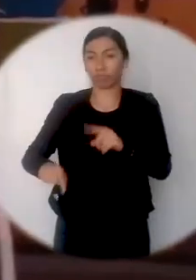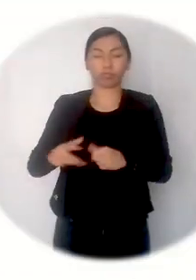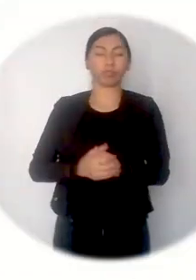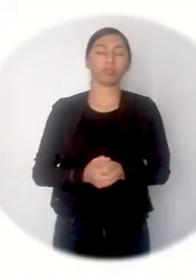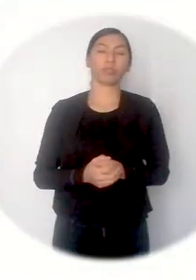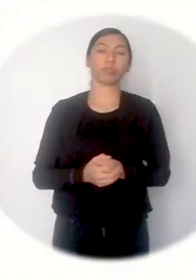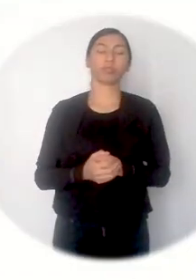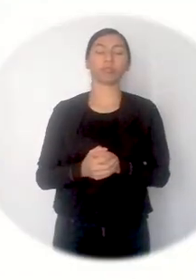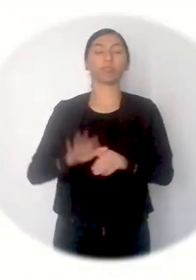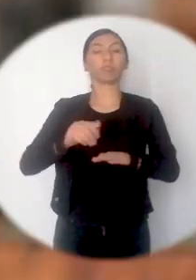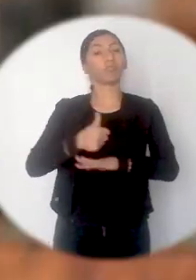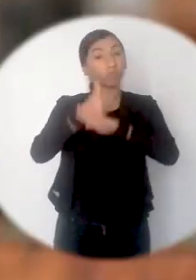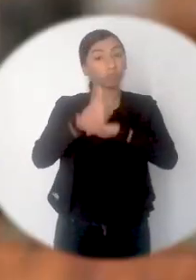ilícitas.